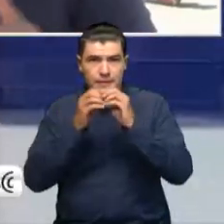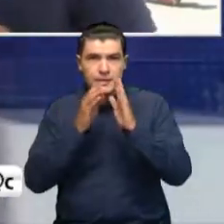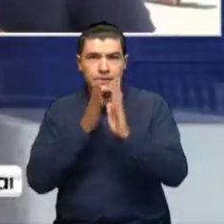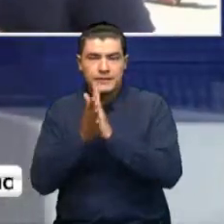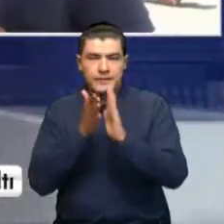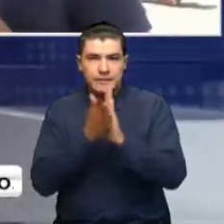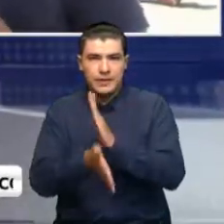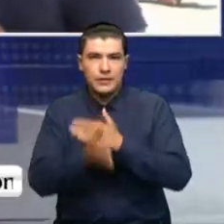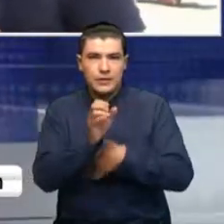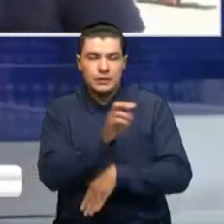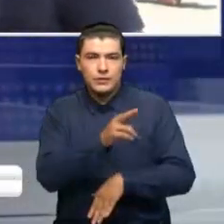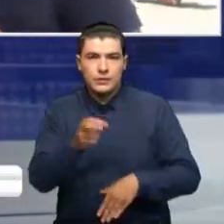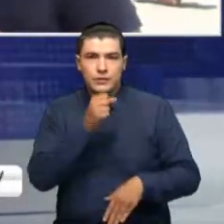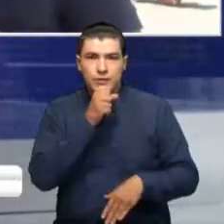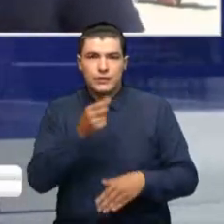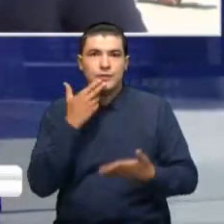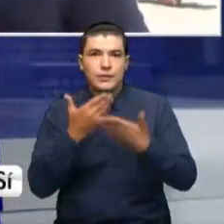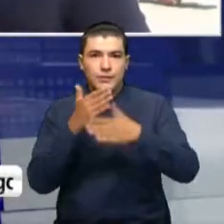continúen ustedes en estudios muy buenas tardes